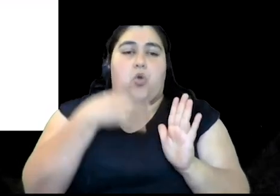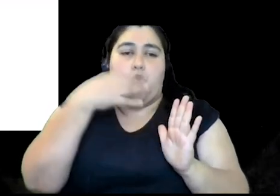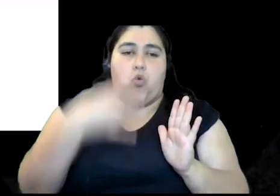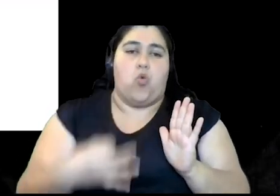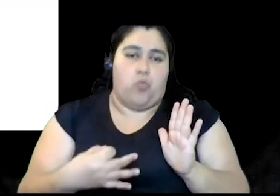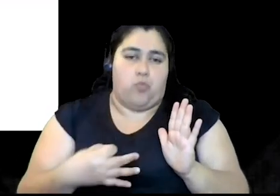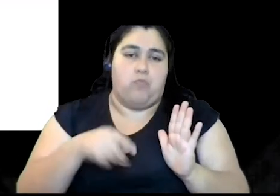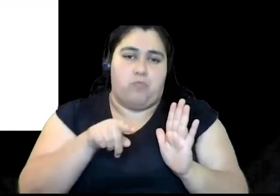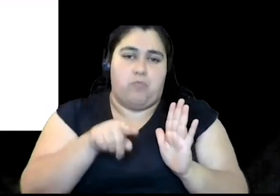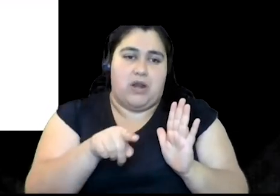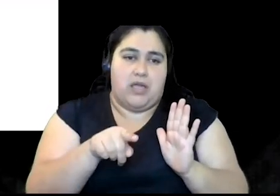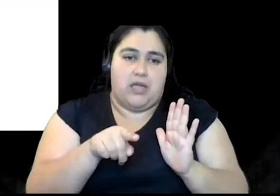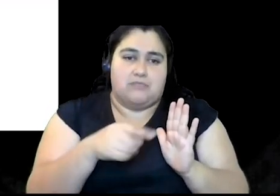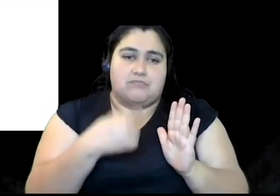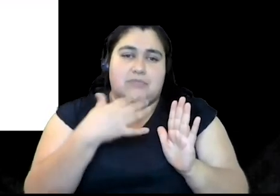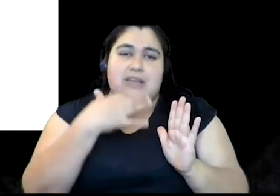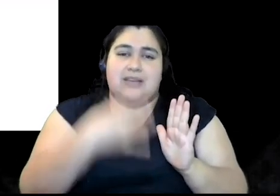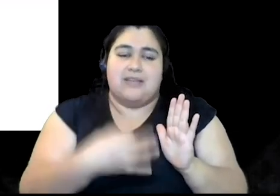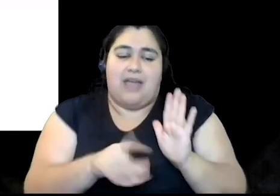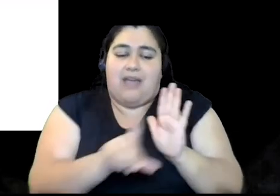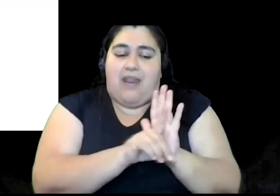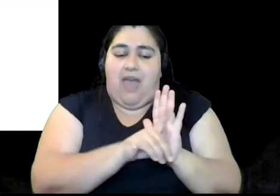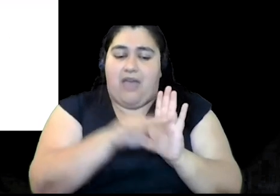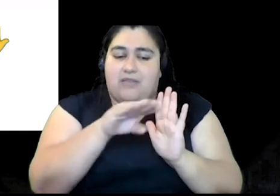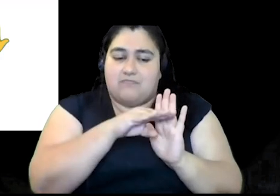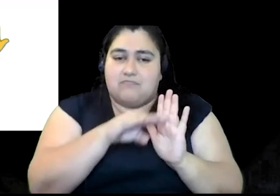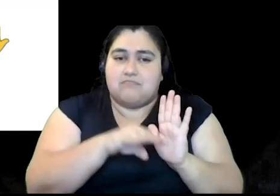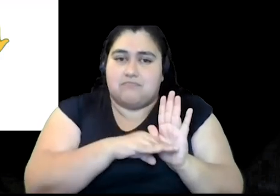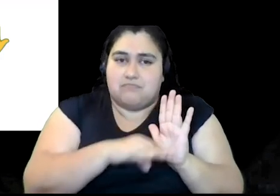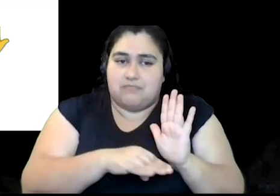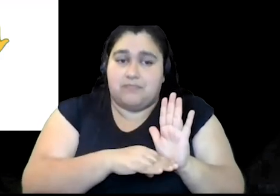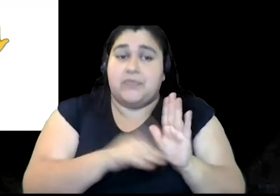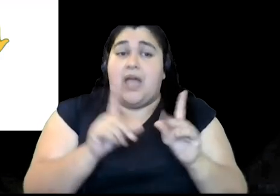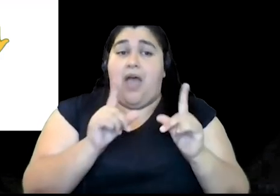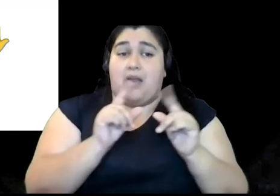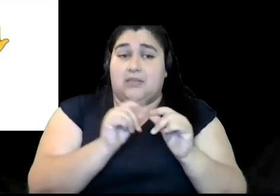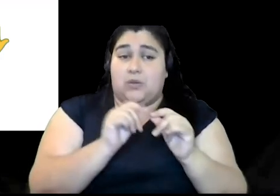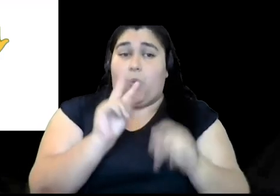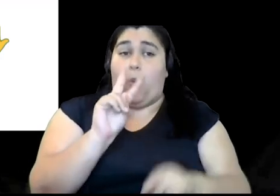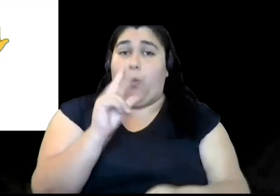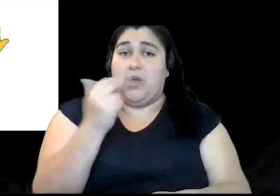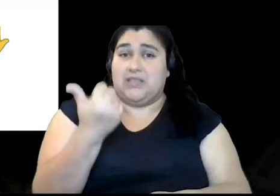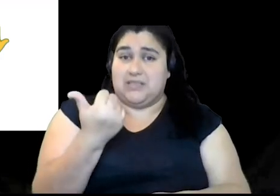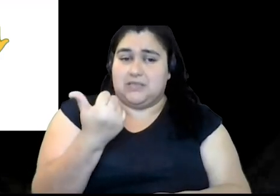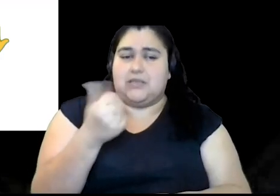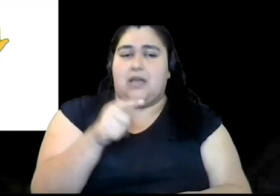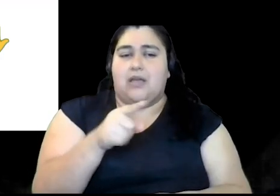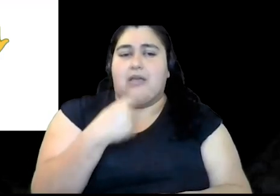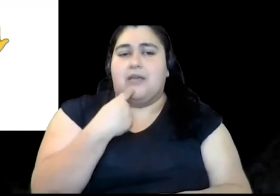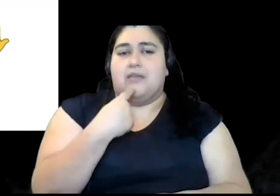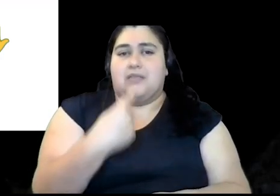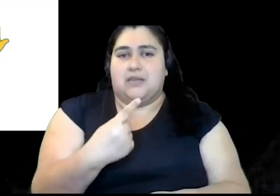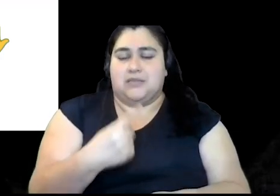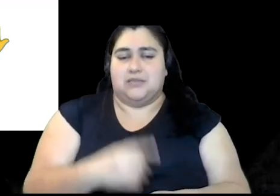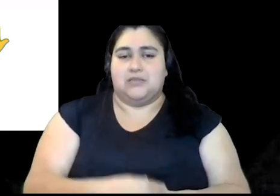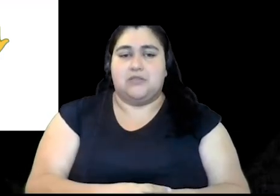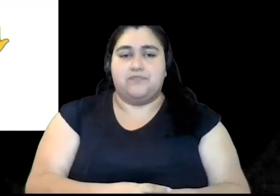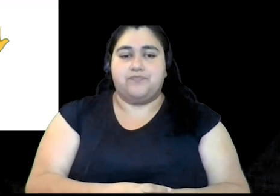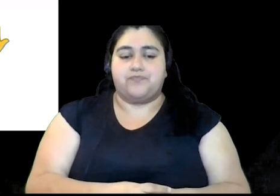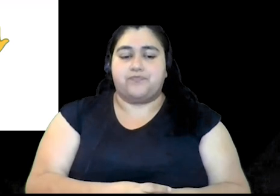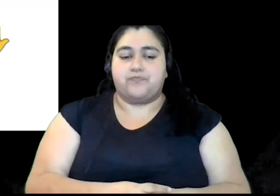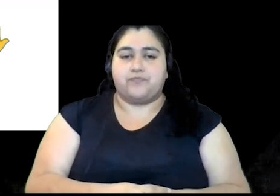cumplen con la teoría de la fuente, nos vamos a encontrar que el artículo 26 ha definido,